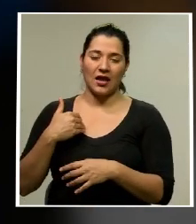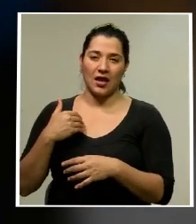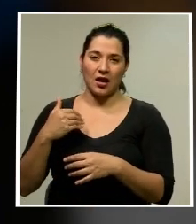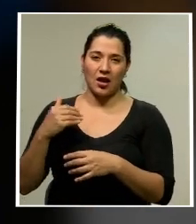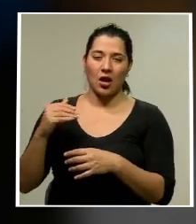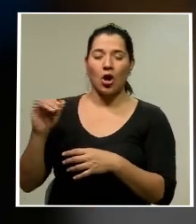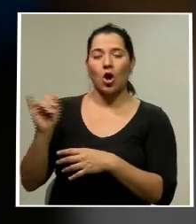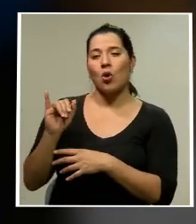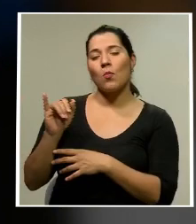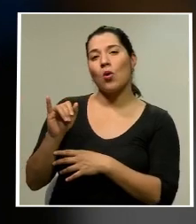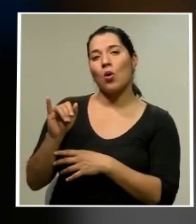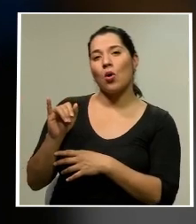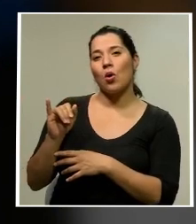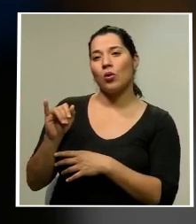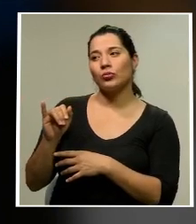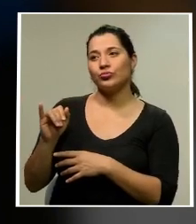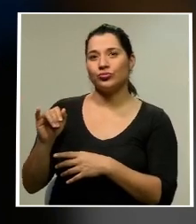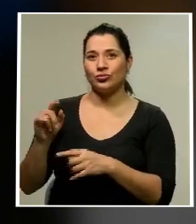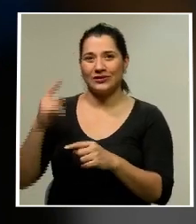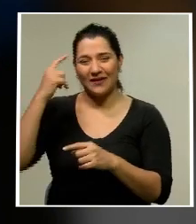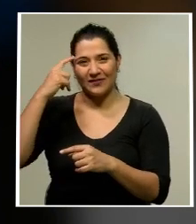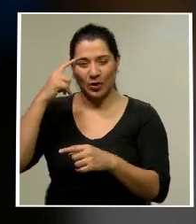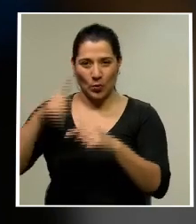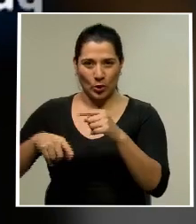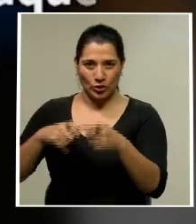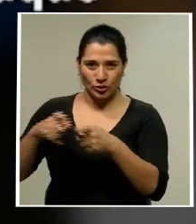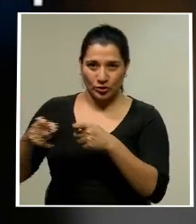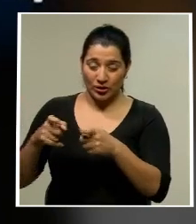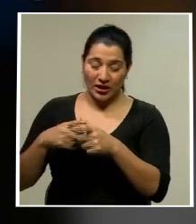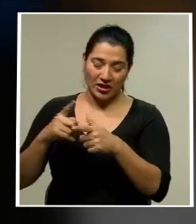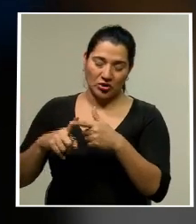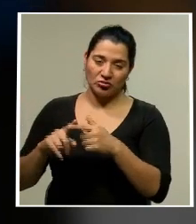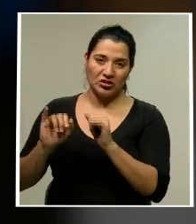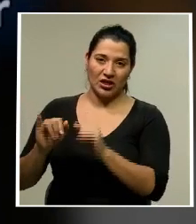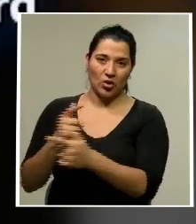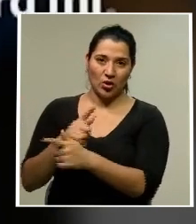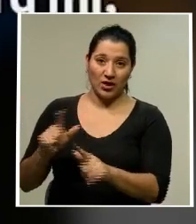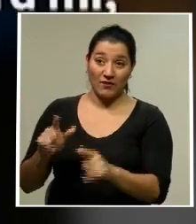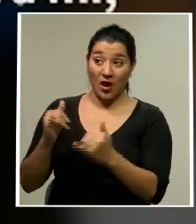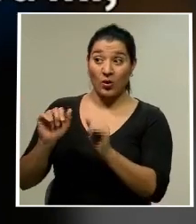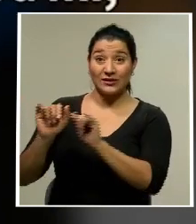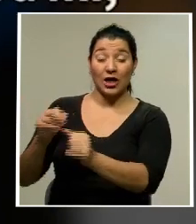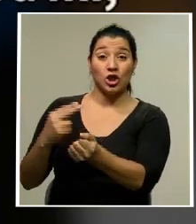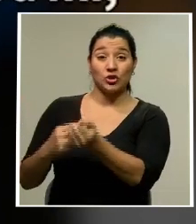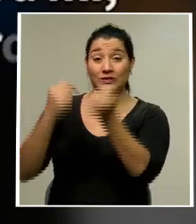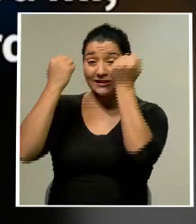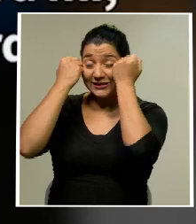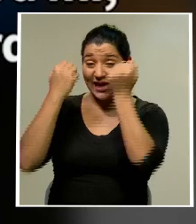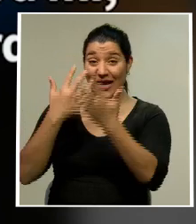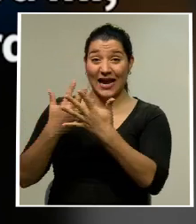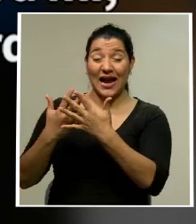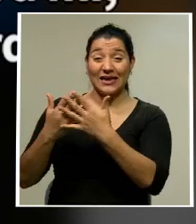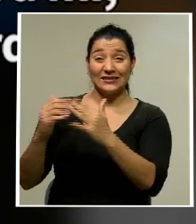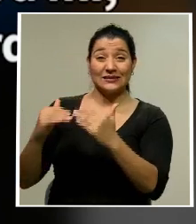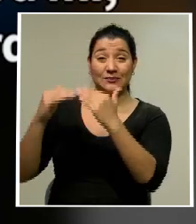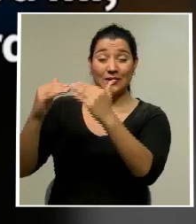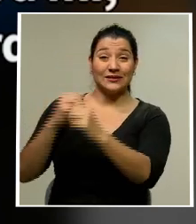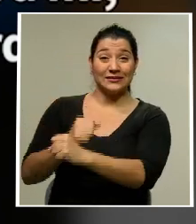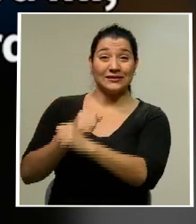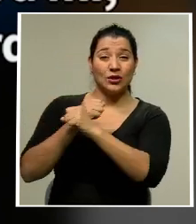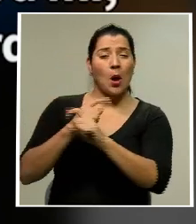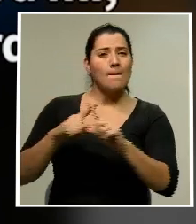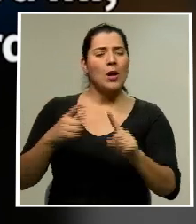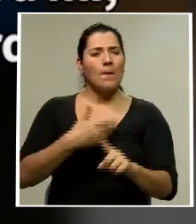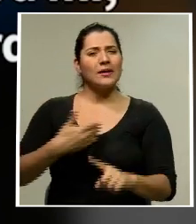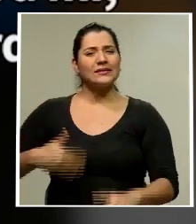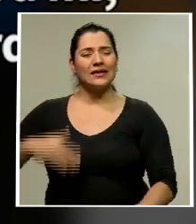y declarado inimputable por la justicia. Se encuentra recluido en la unidad psiquiátrica de una cárcel de máxima seguridad, pero Bolsonaro insiste en que